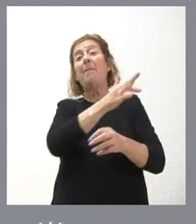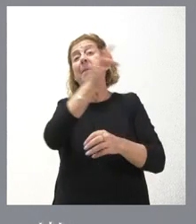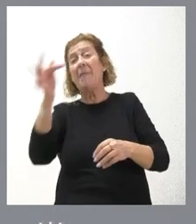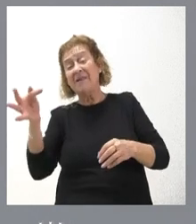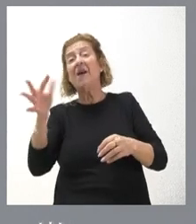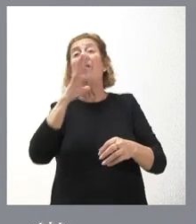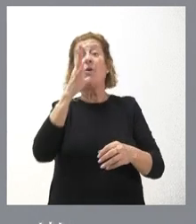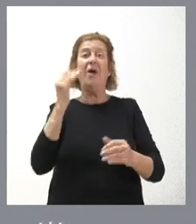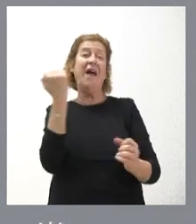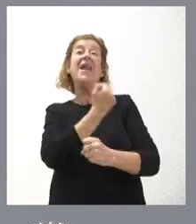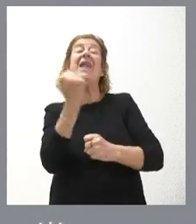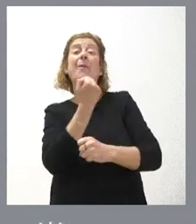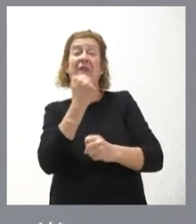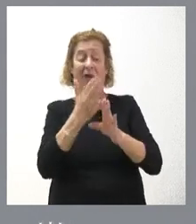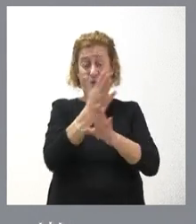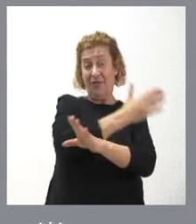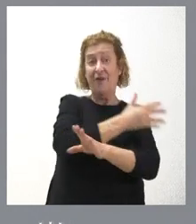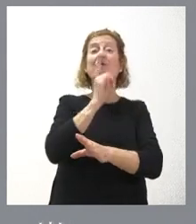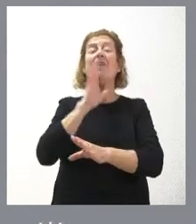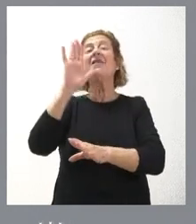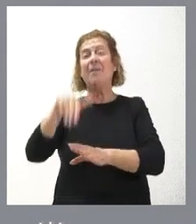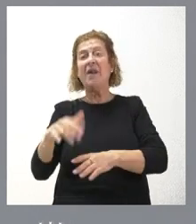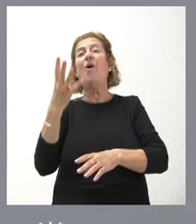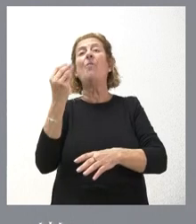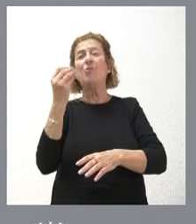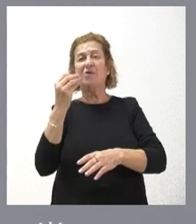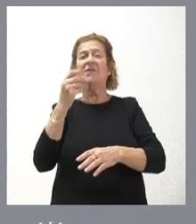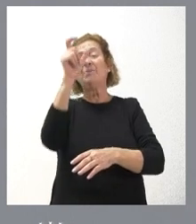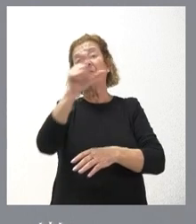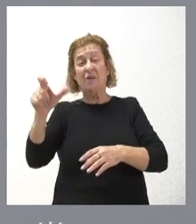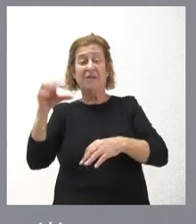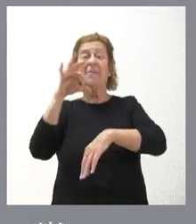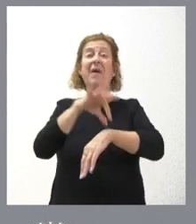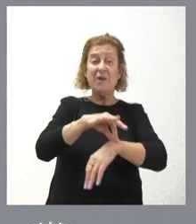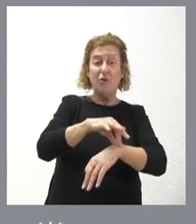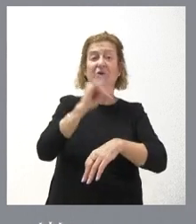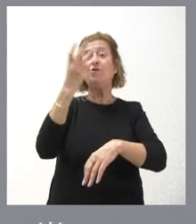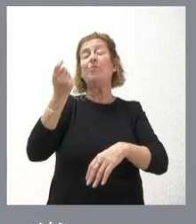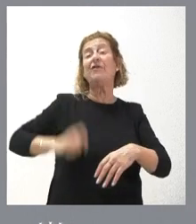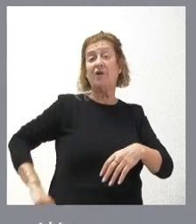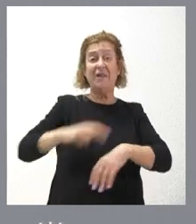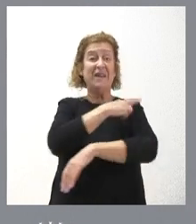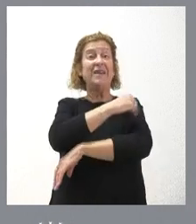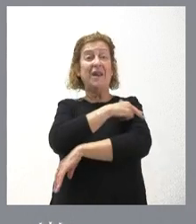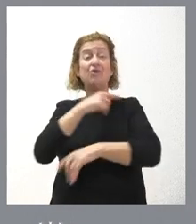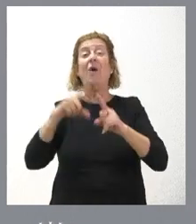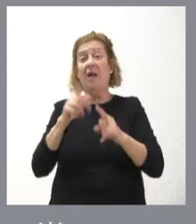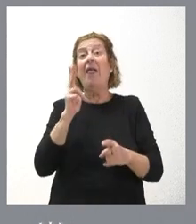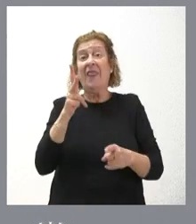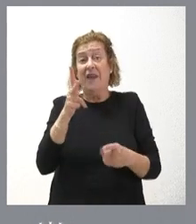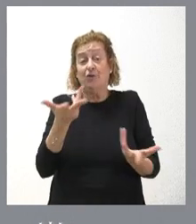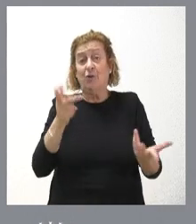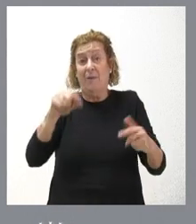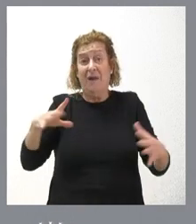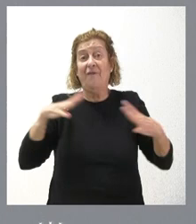de Navidad que se atraviesa en donde también hay muchos facultativos y muchos profesionales sanitarios que tienen derecho a algún